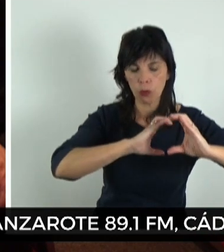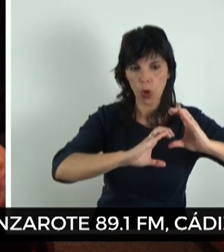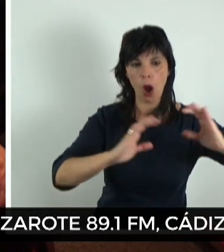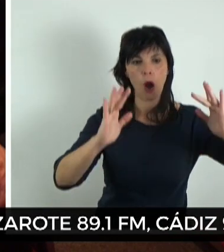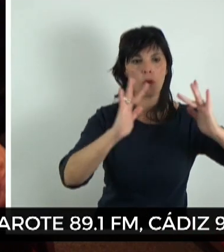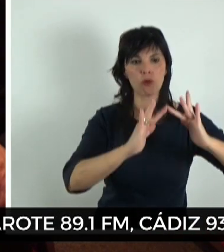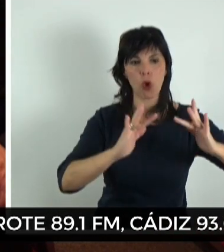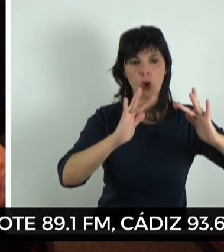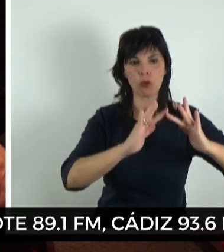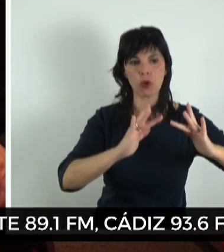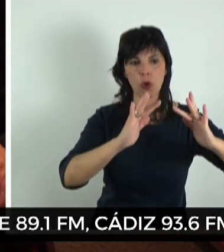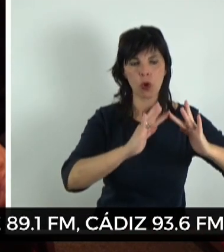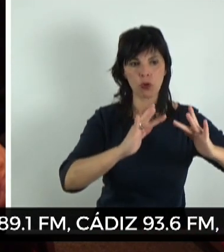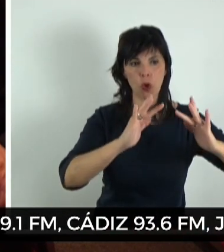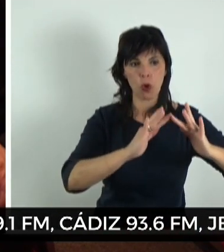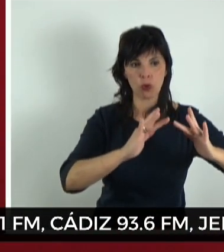que se llama el perdón,